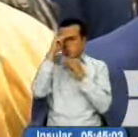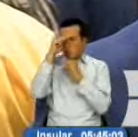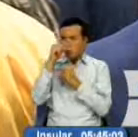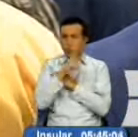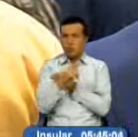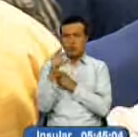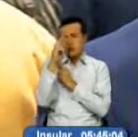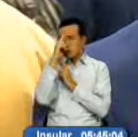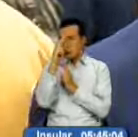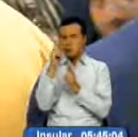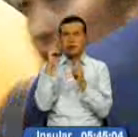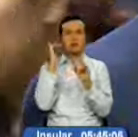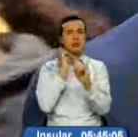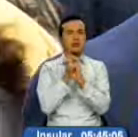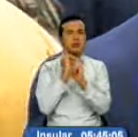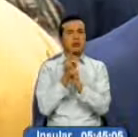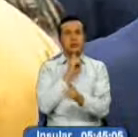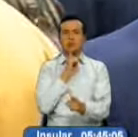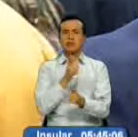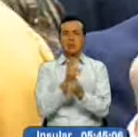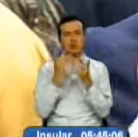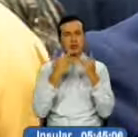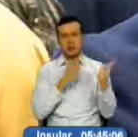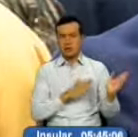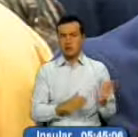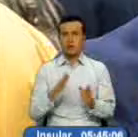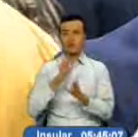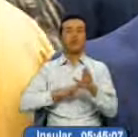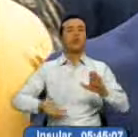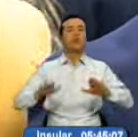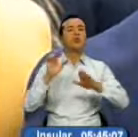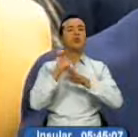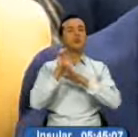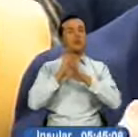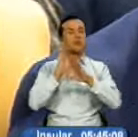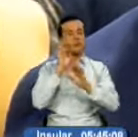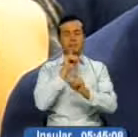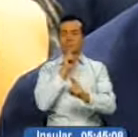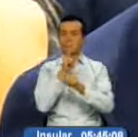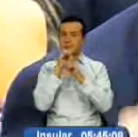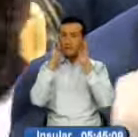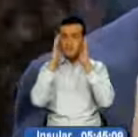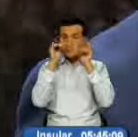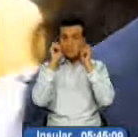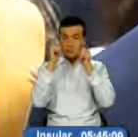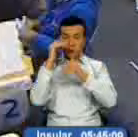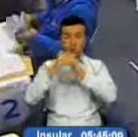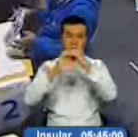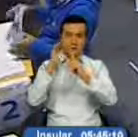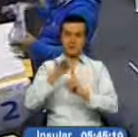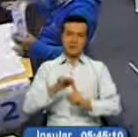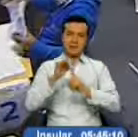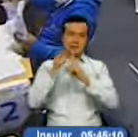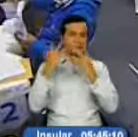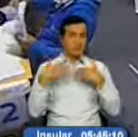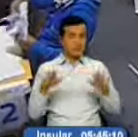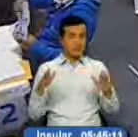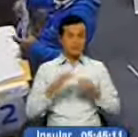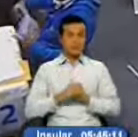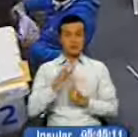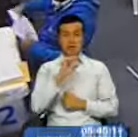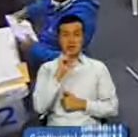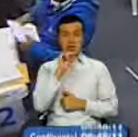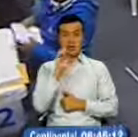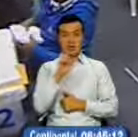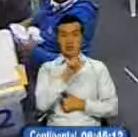hacer que se respete también la institucionalidad y que también se debe a los ecuatorianos y ecuatorianas que están pendientes de este proceso histórico. Y por lo cual el titular del